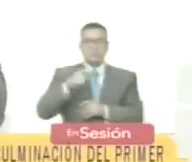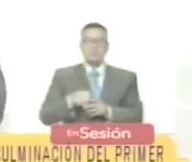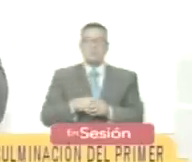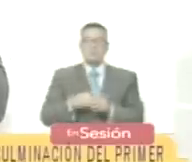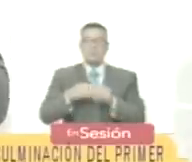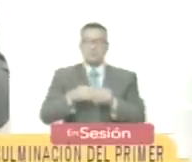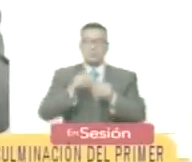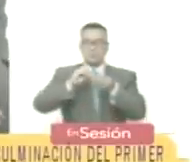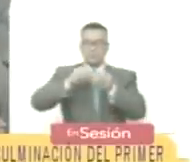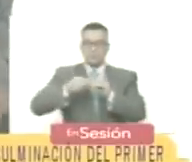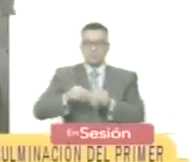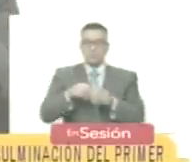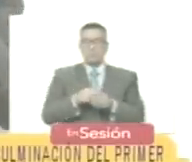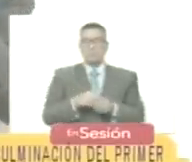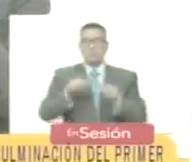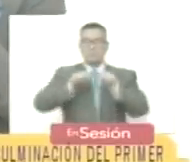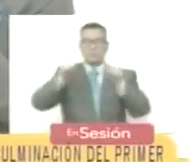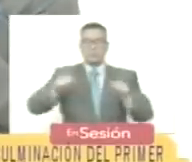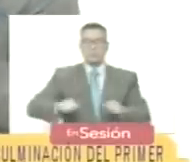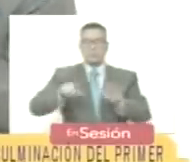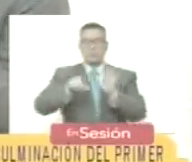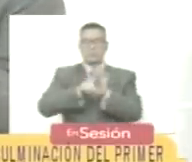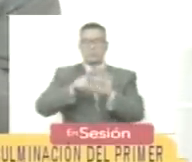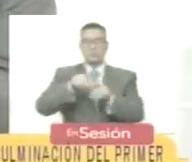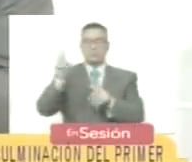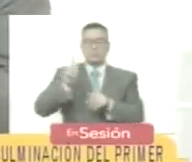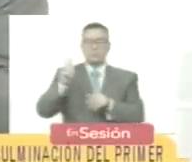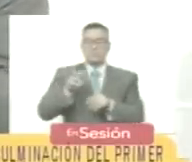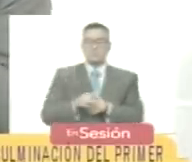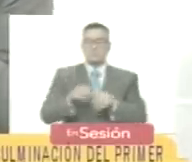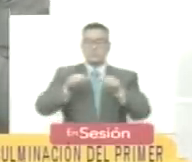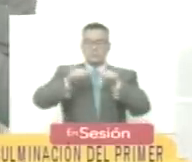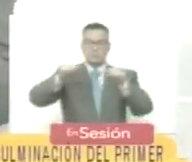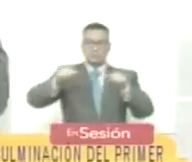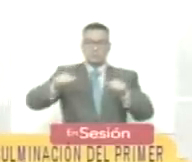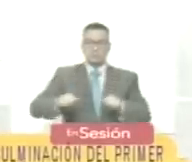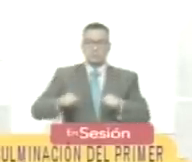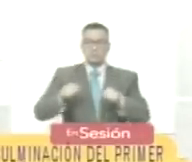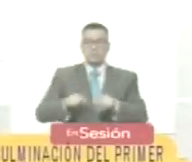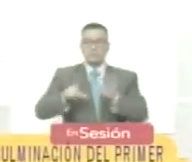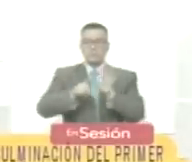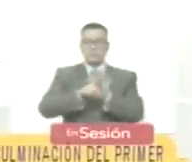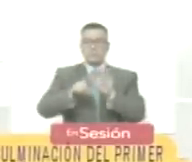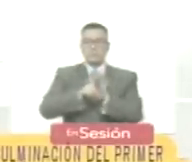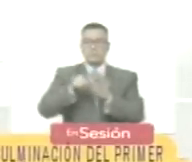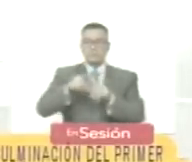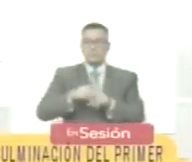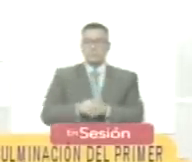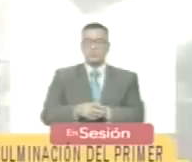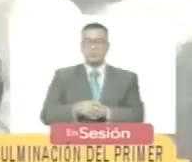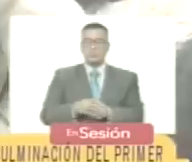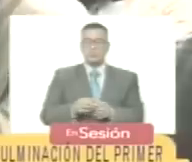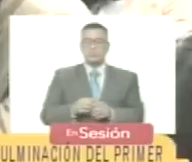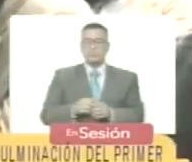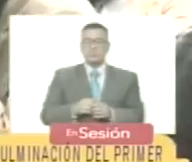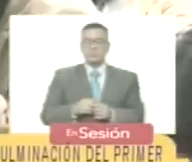ir adaptando el sistema legislativo venezolano al sistema legislativo que